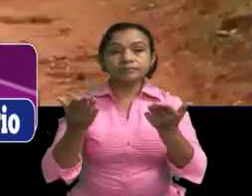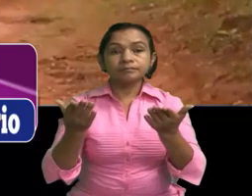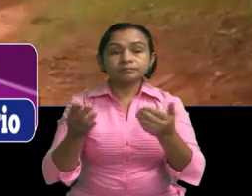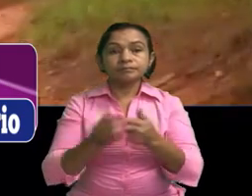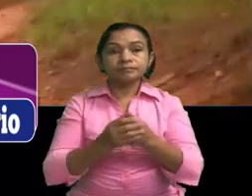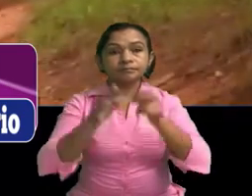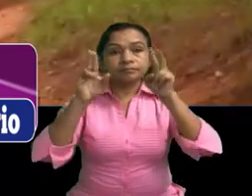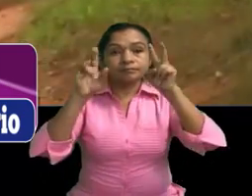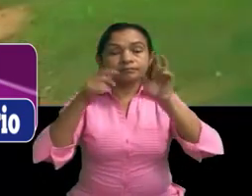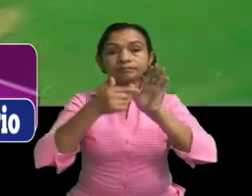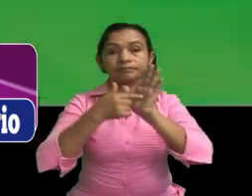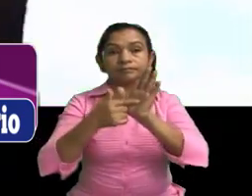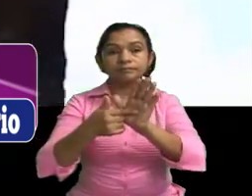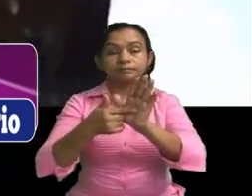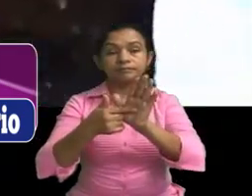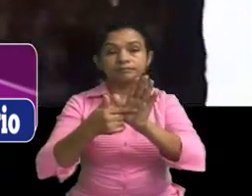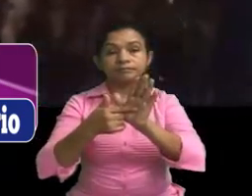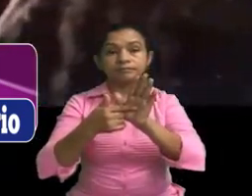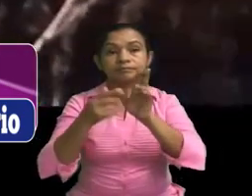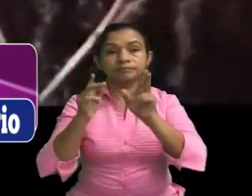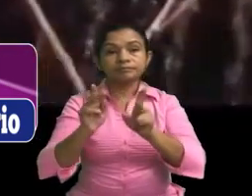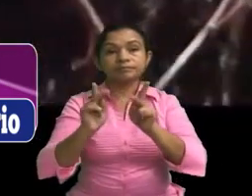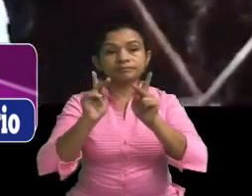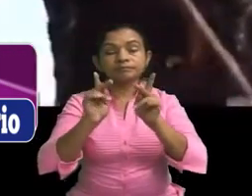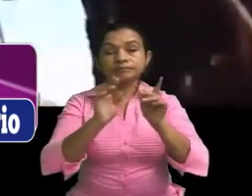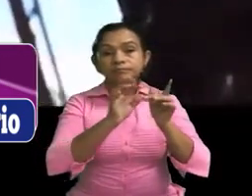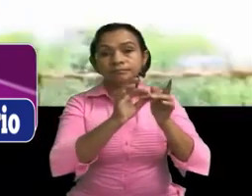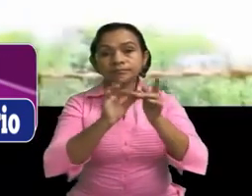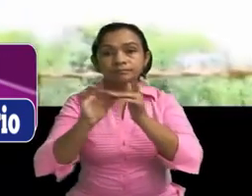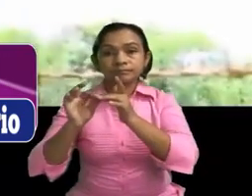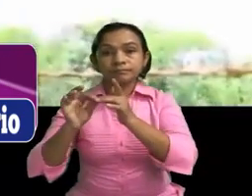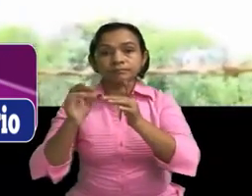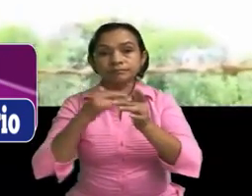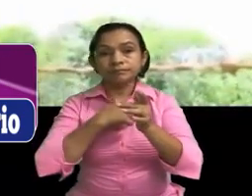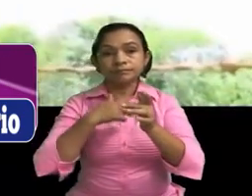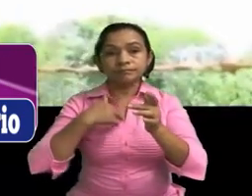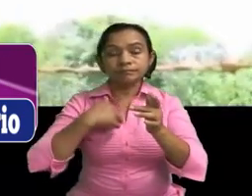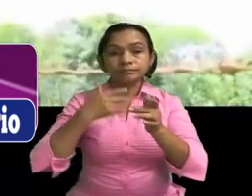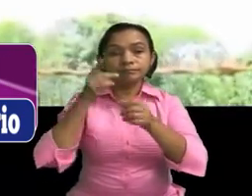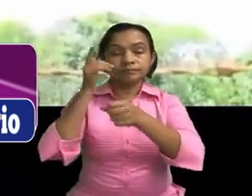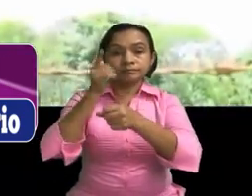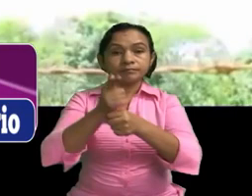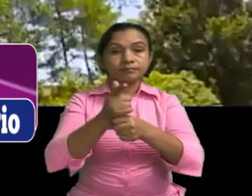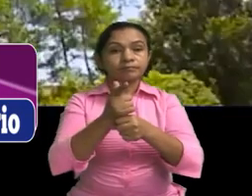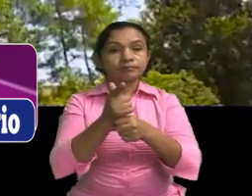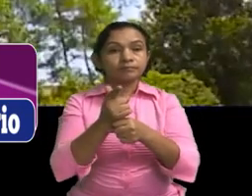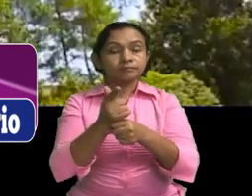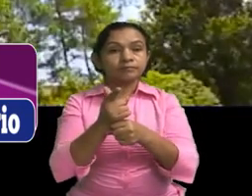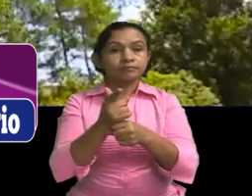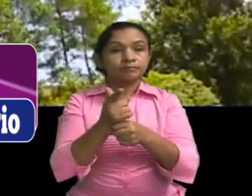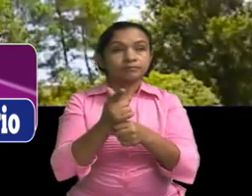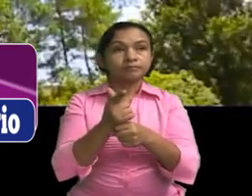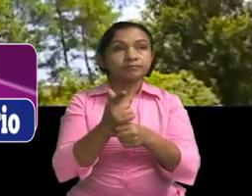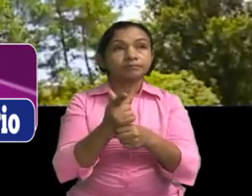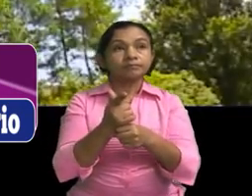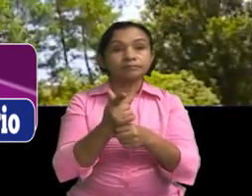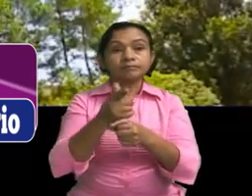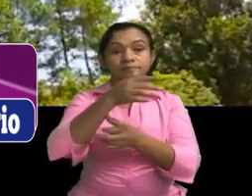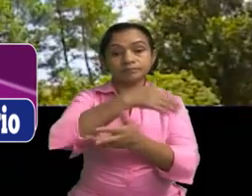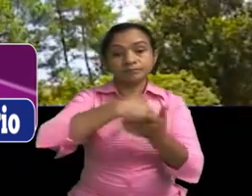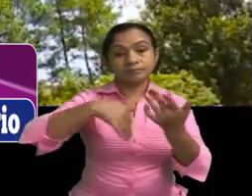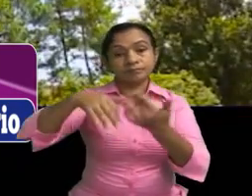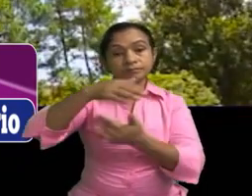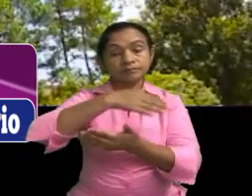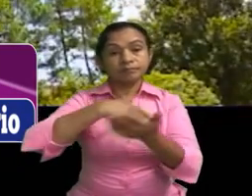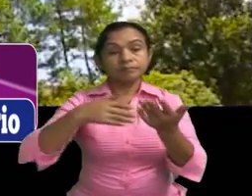sobre, por ejemplo, en particular, quiero que le vamos a compartir un video que está relacionado con